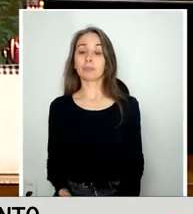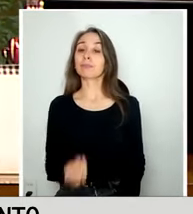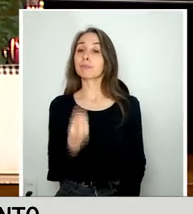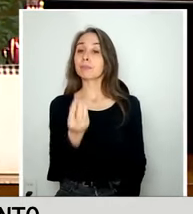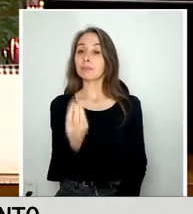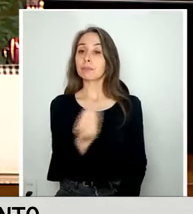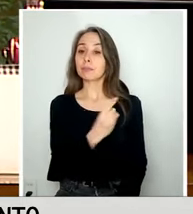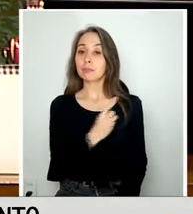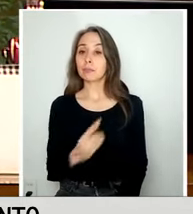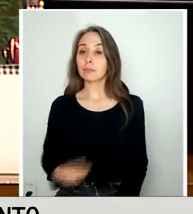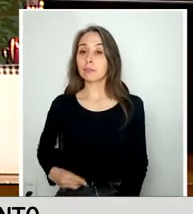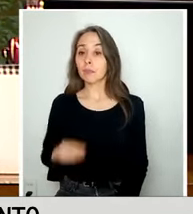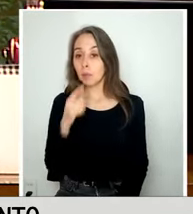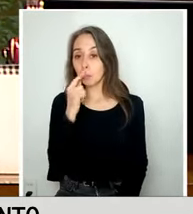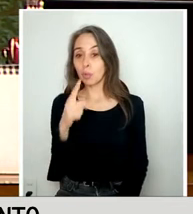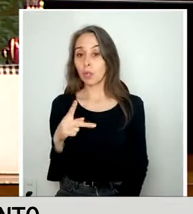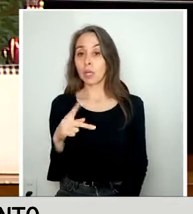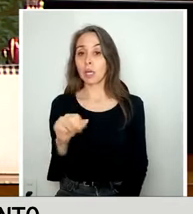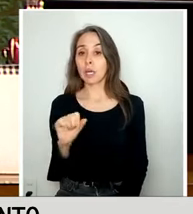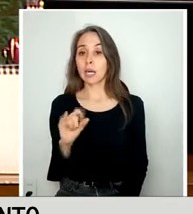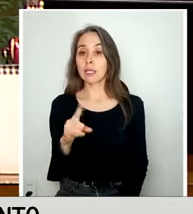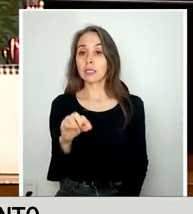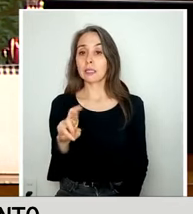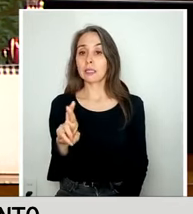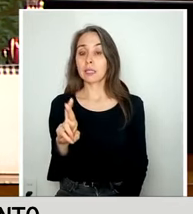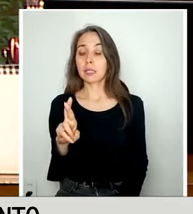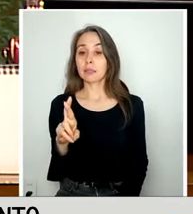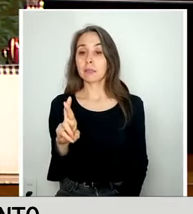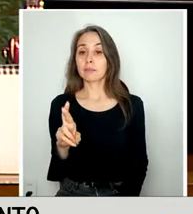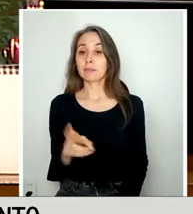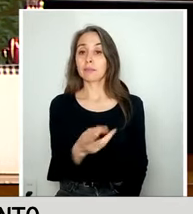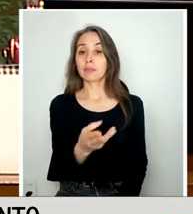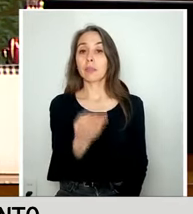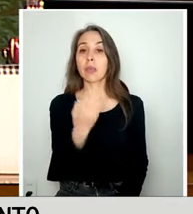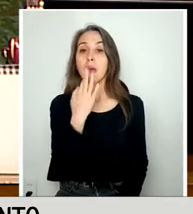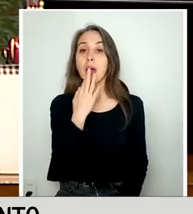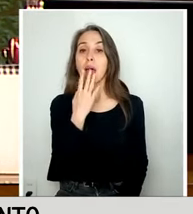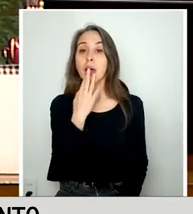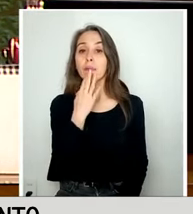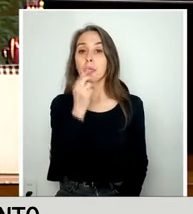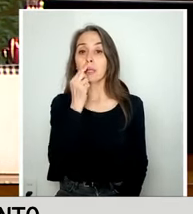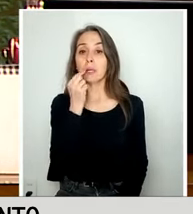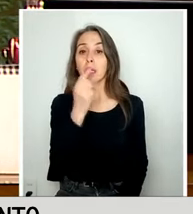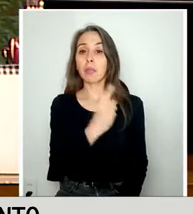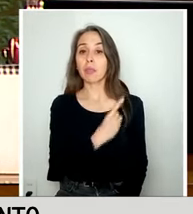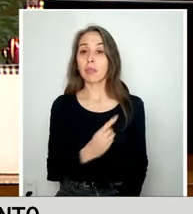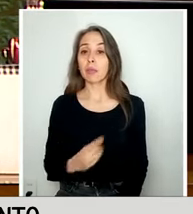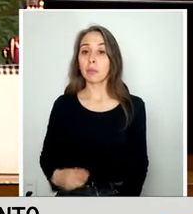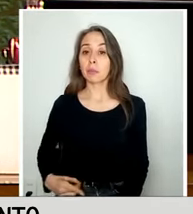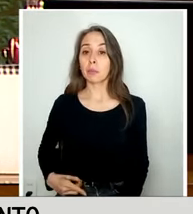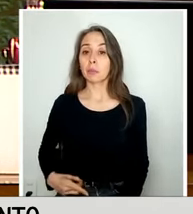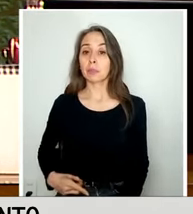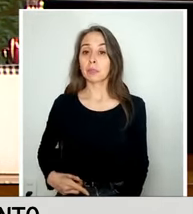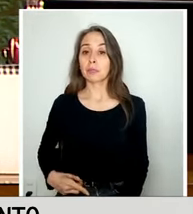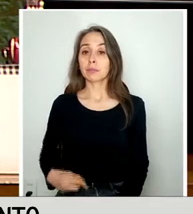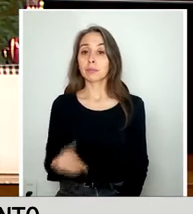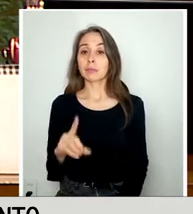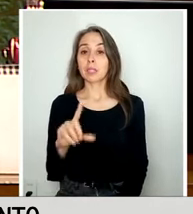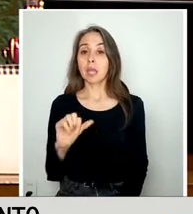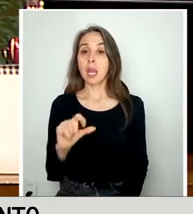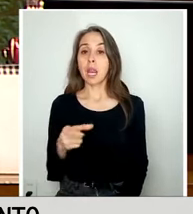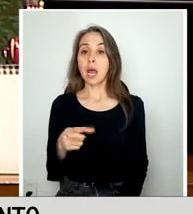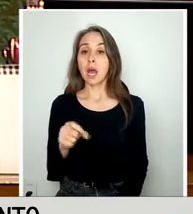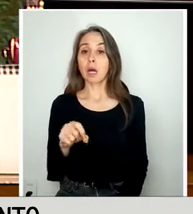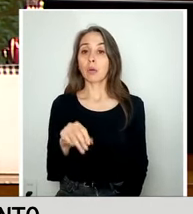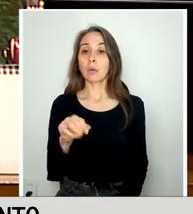Kaiser a continuación tiene la palabra el diputado don tomás lago marcino doctor